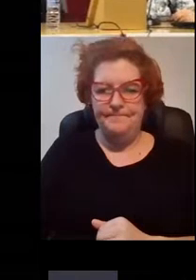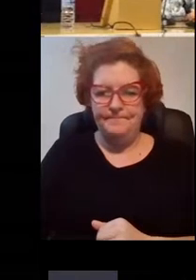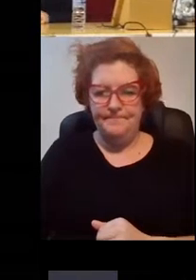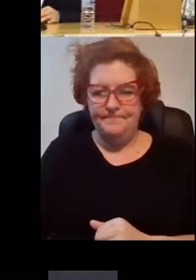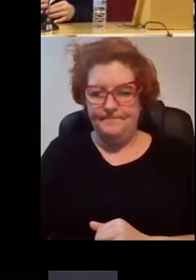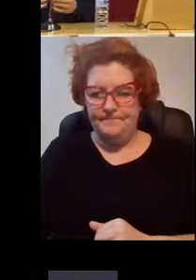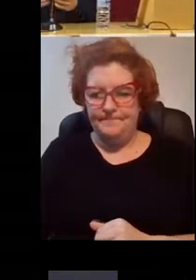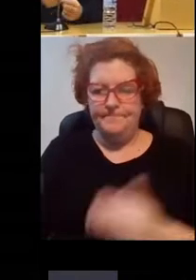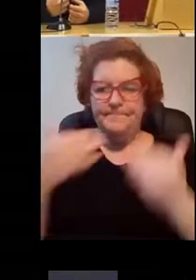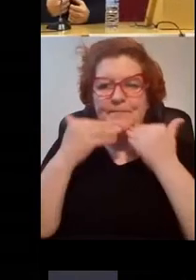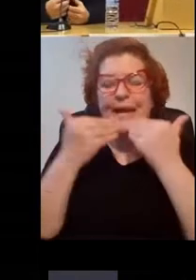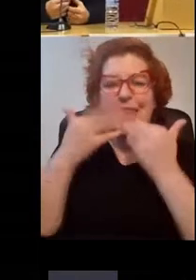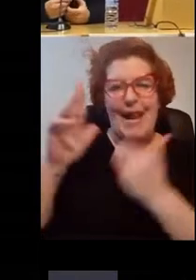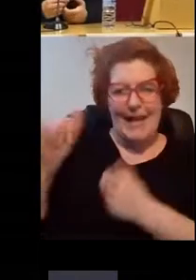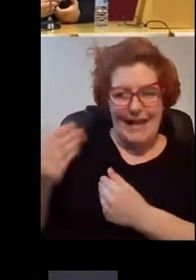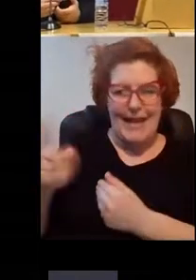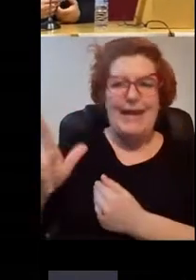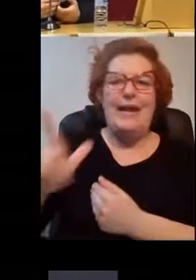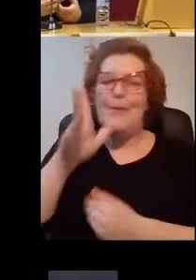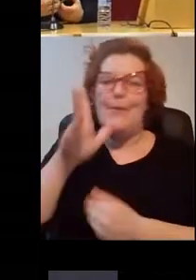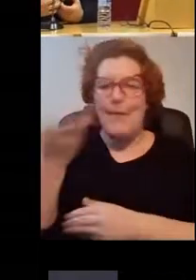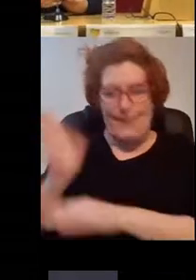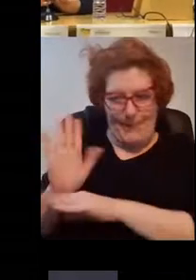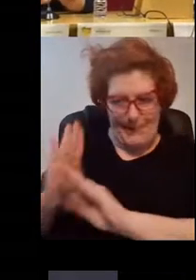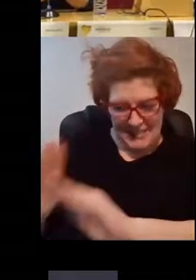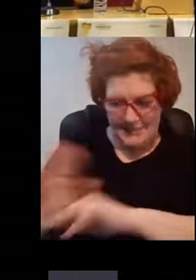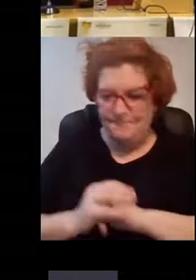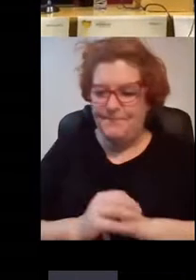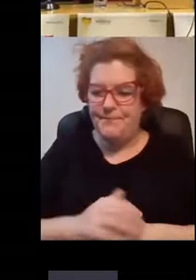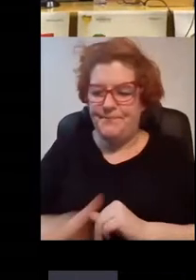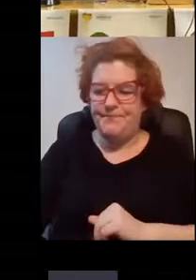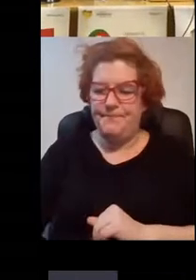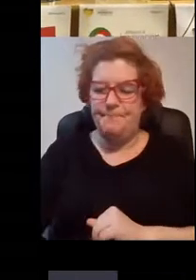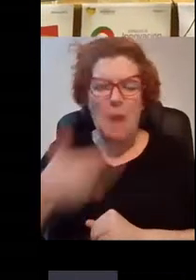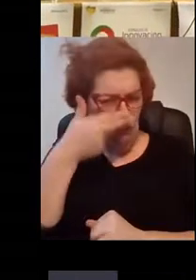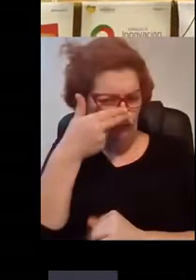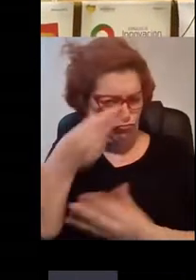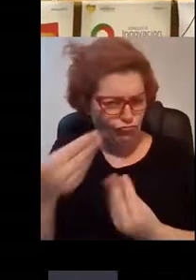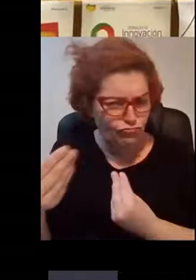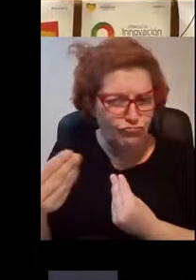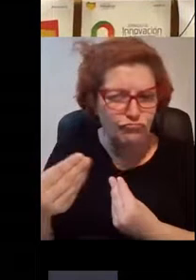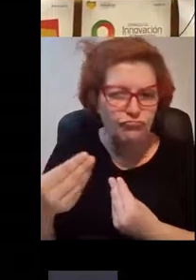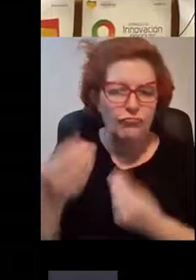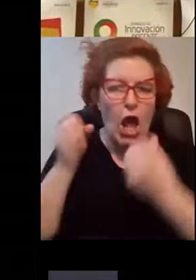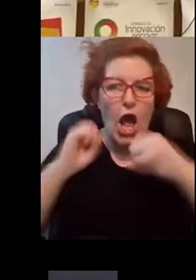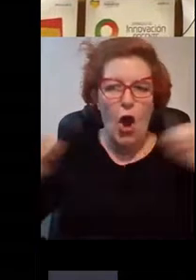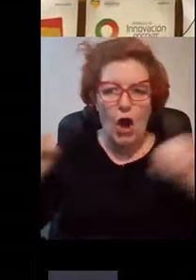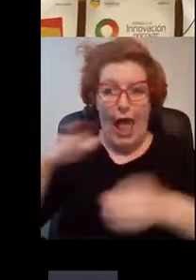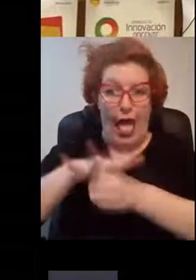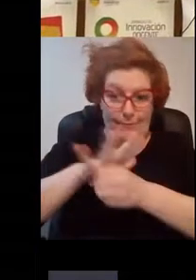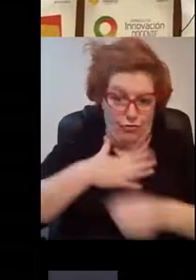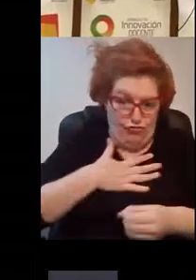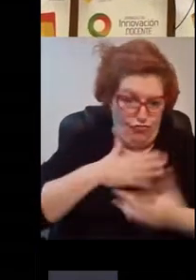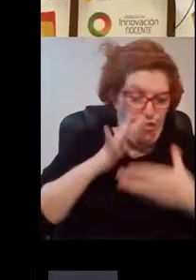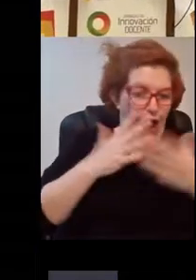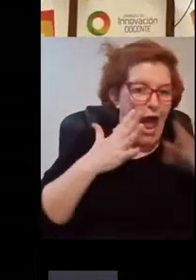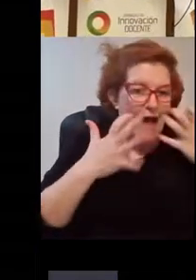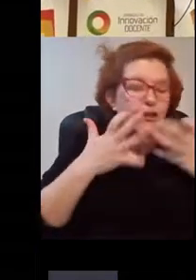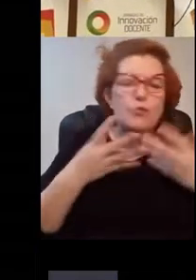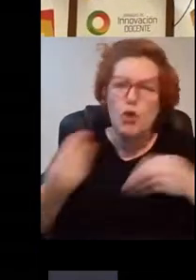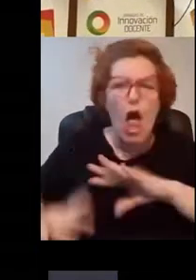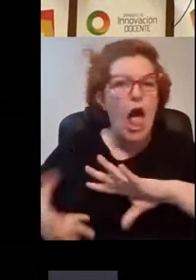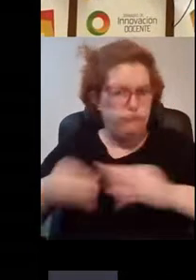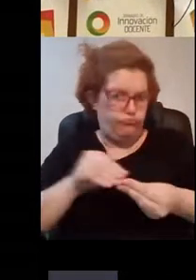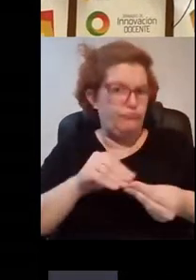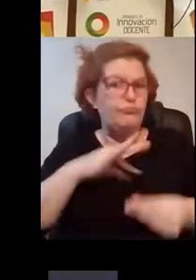Muchas gracias, Raquel, por tu presentación muy interesante, que aunque no sea del ámbito artístico, es muy aplicable